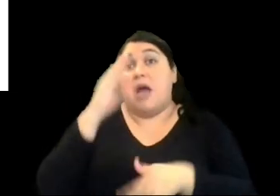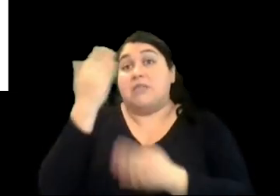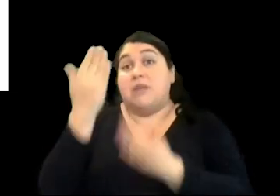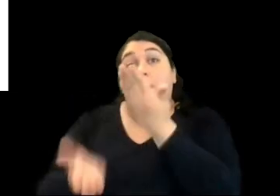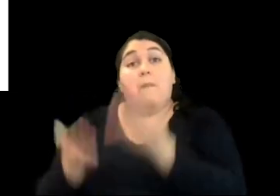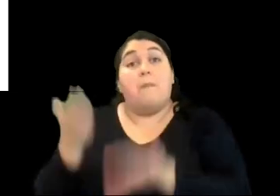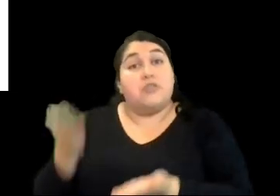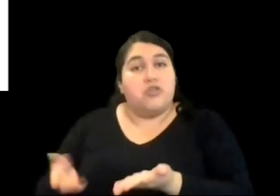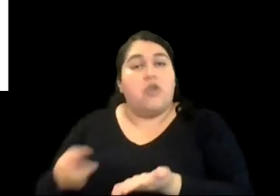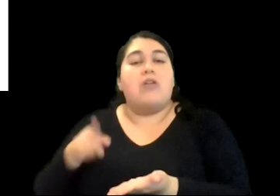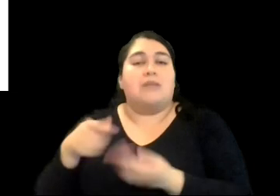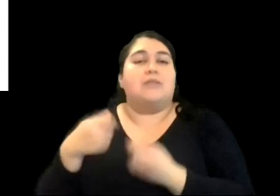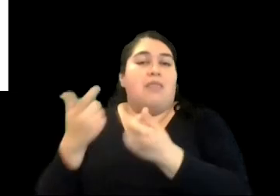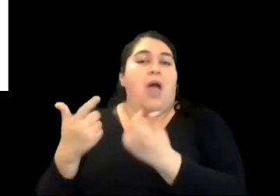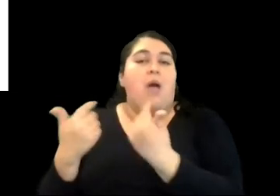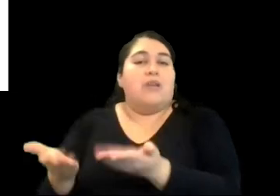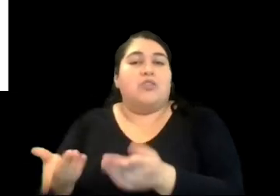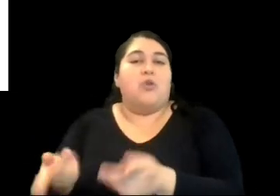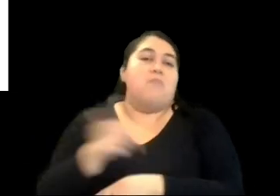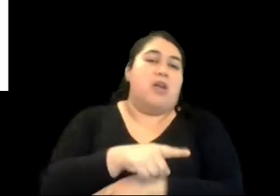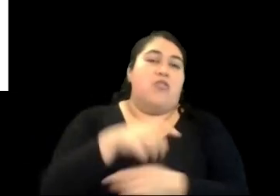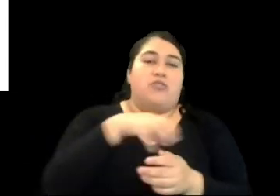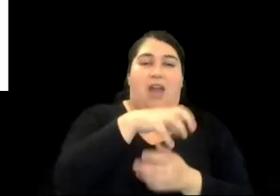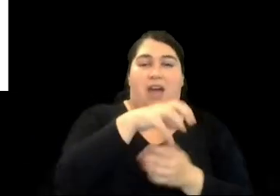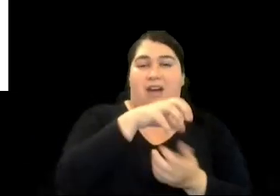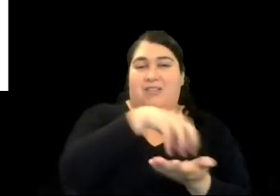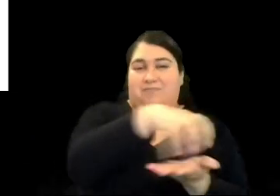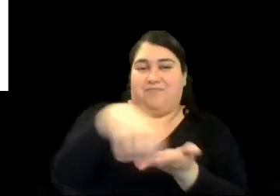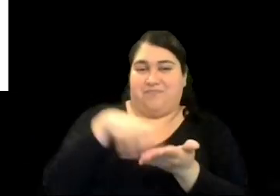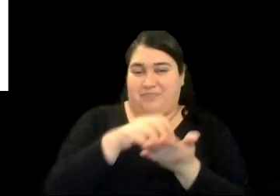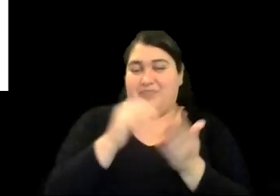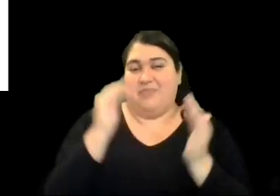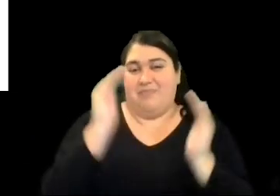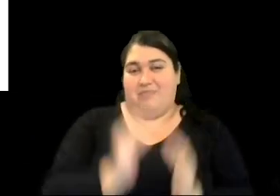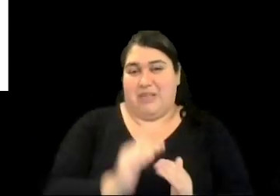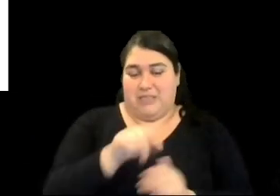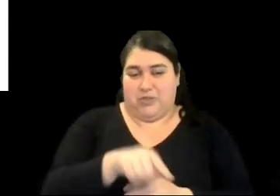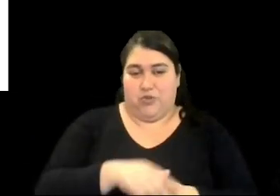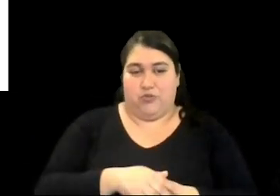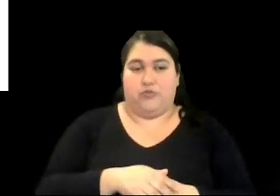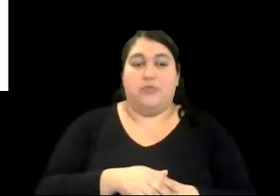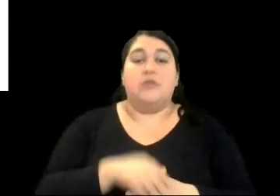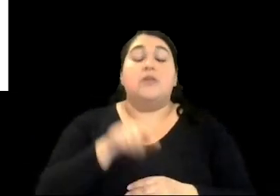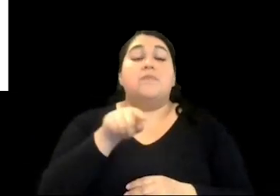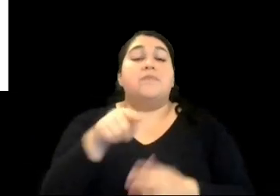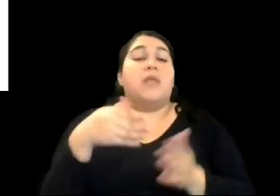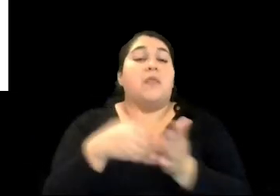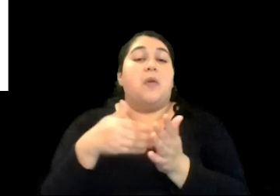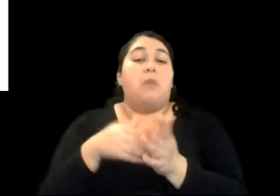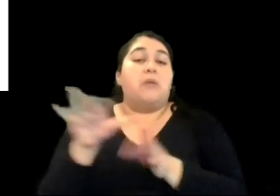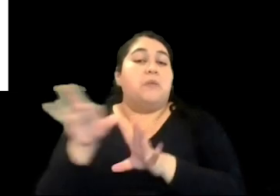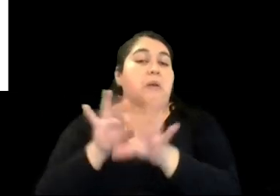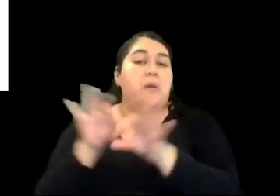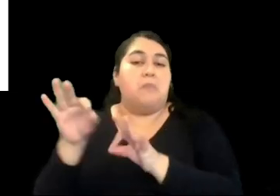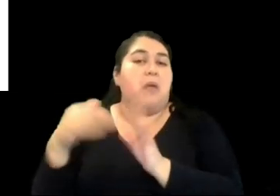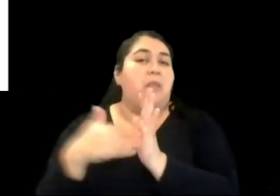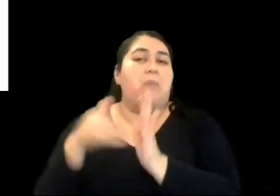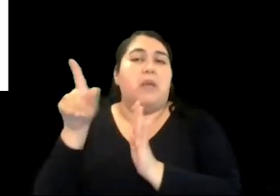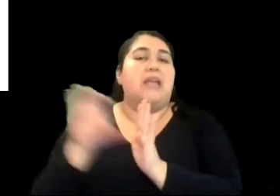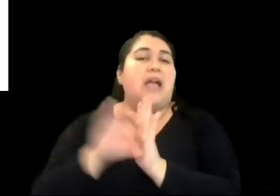indivisas. En estos planes, que el contribuyente al cual puede acceder según su